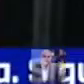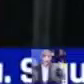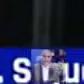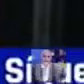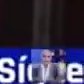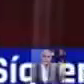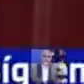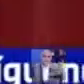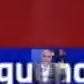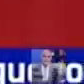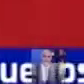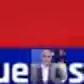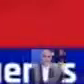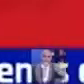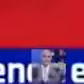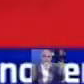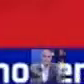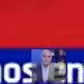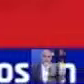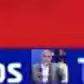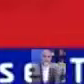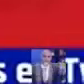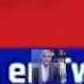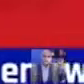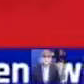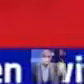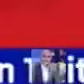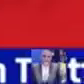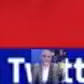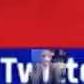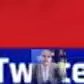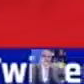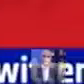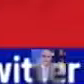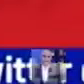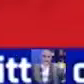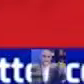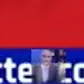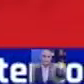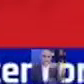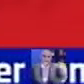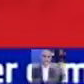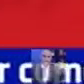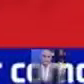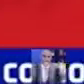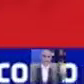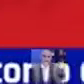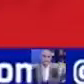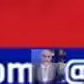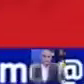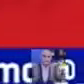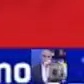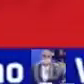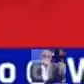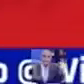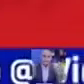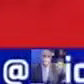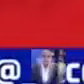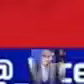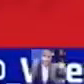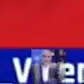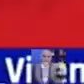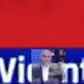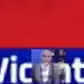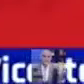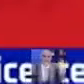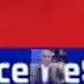una supuesta investigación de Latinus en conjunto con Mexicanos contra la Corrupción y la Impunidad. Que no se nos olvide